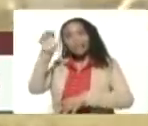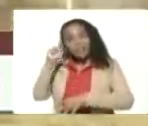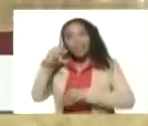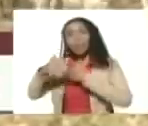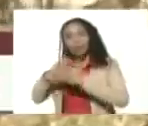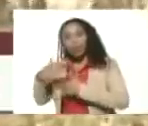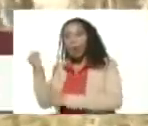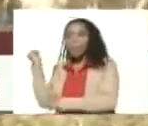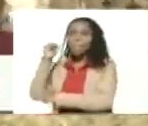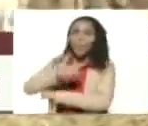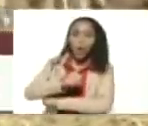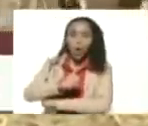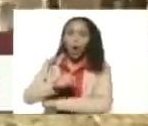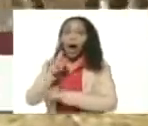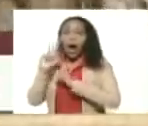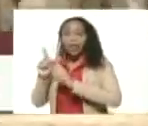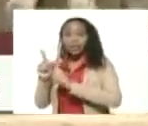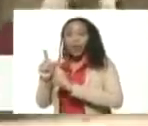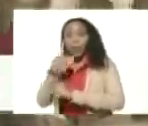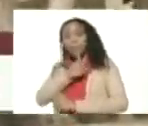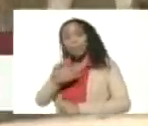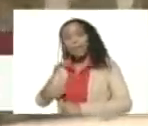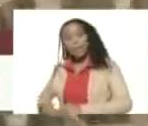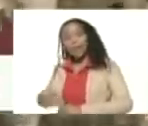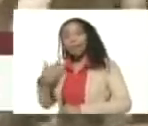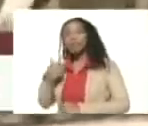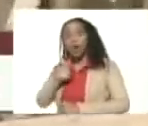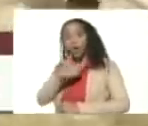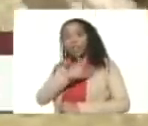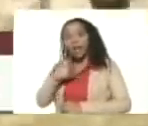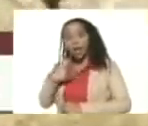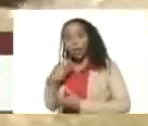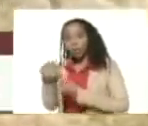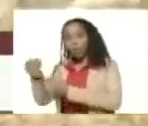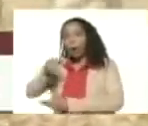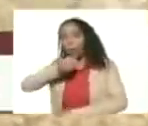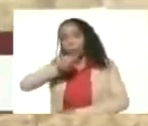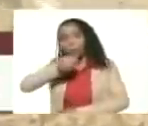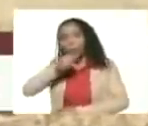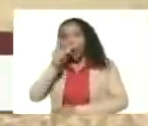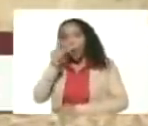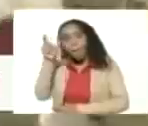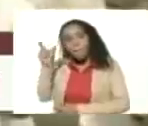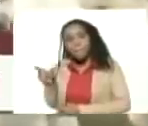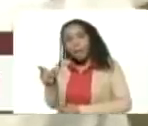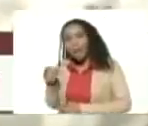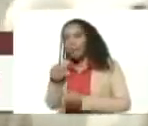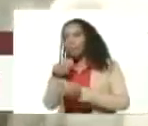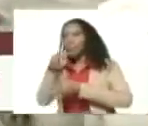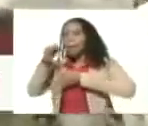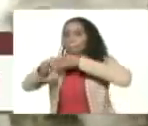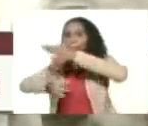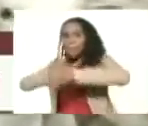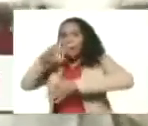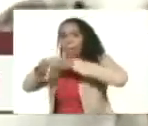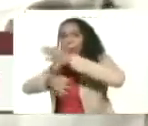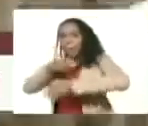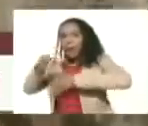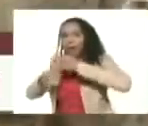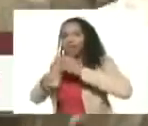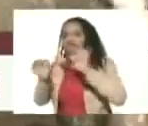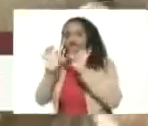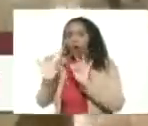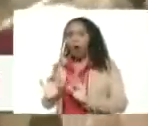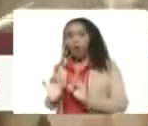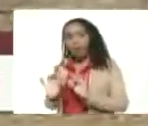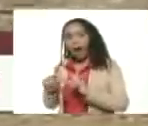produciendo venceremos. Para ello, presidente, le quiero dar la palabra a Carlos Linares para que dé los detalles y las proyecciones que